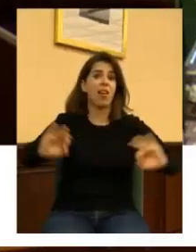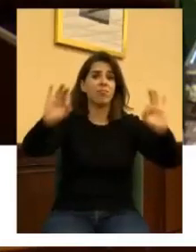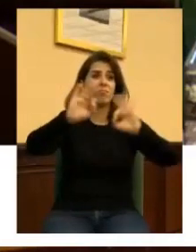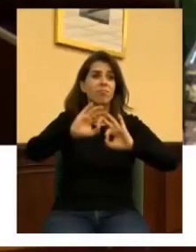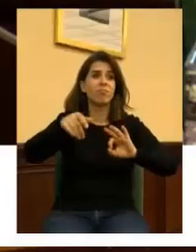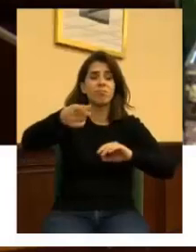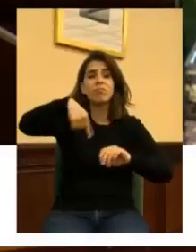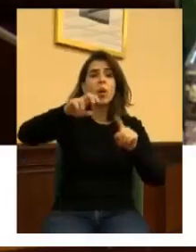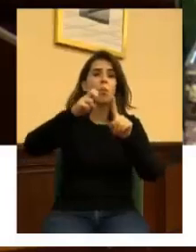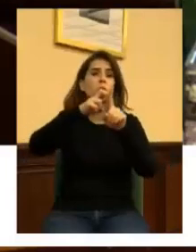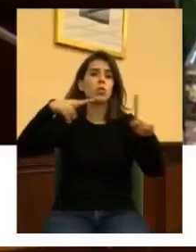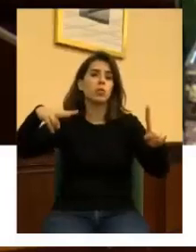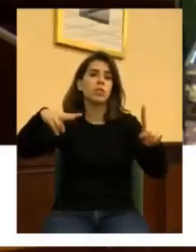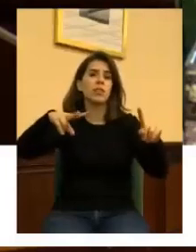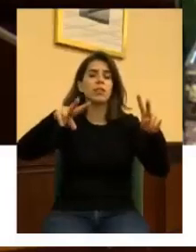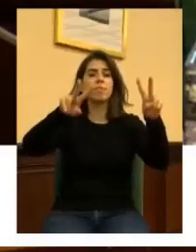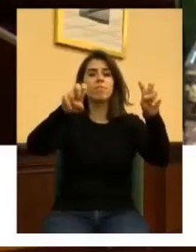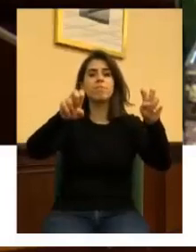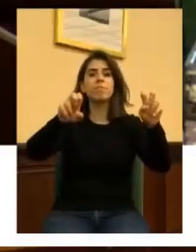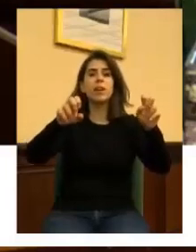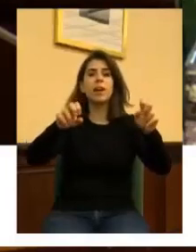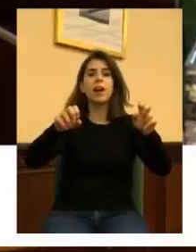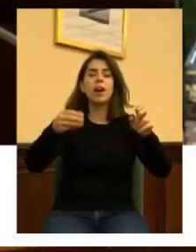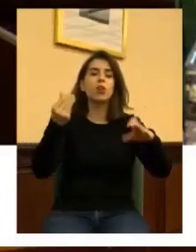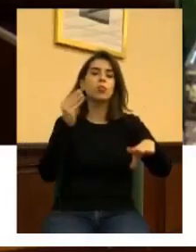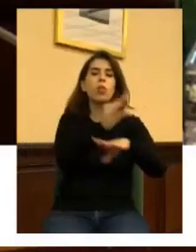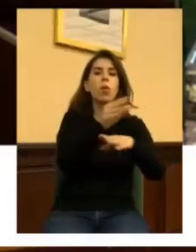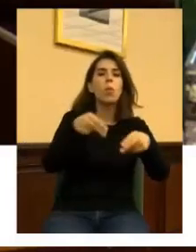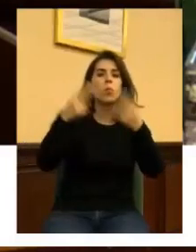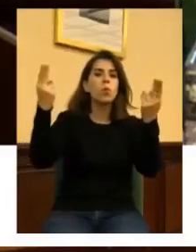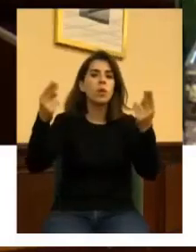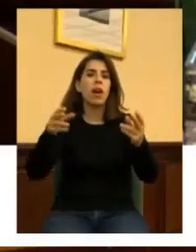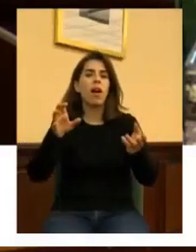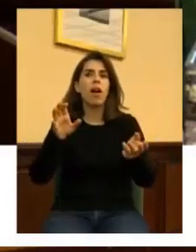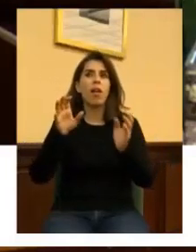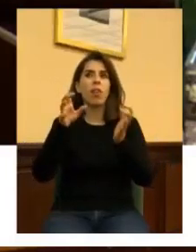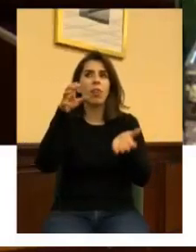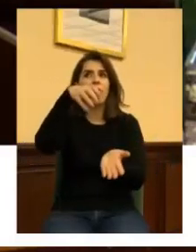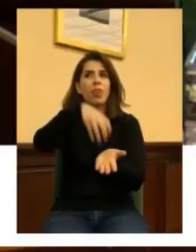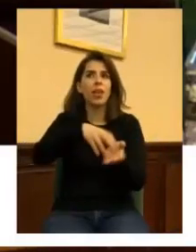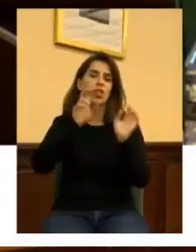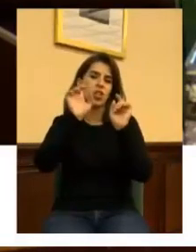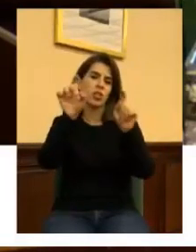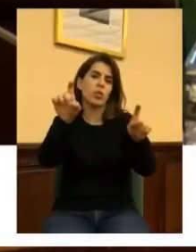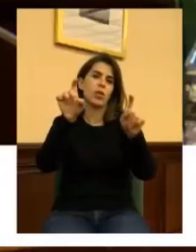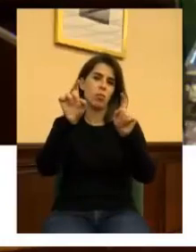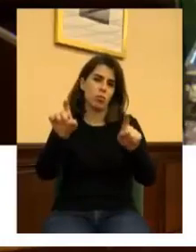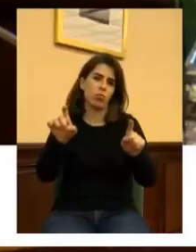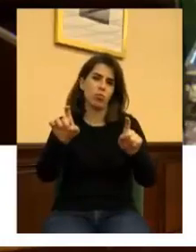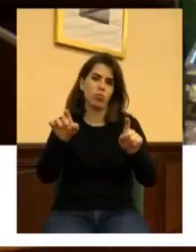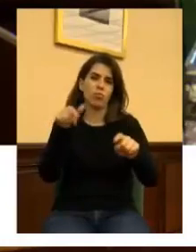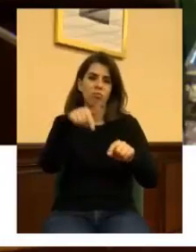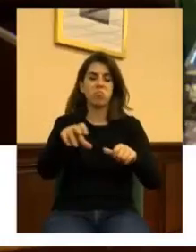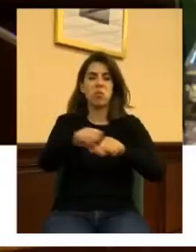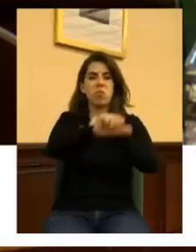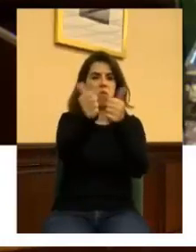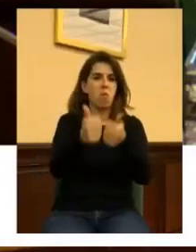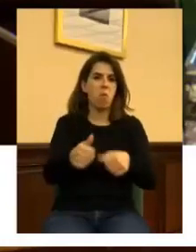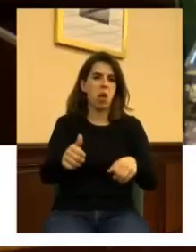punto de vista, el abordaje de la subvención pública a centros privados de enseñanza se aborda de forma